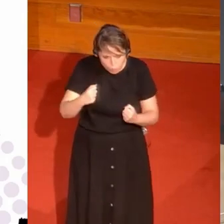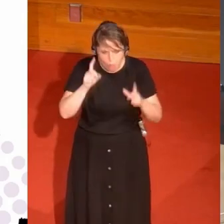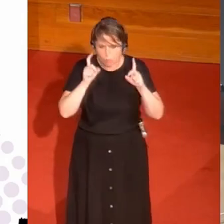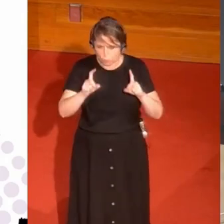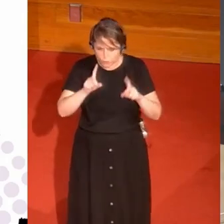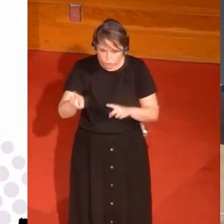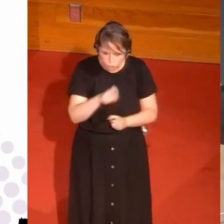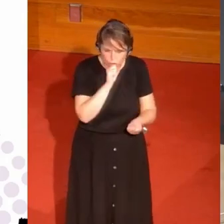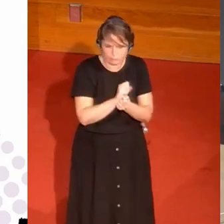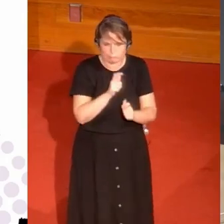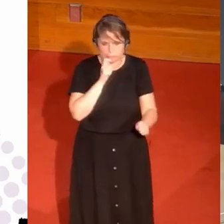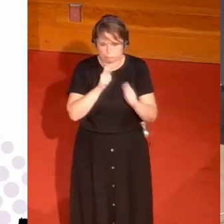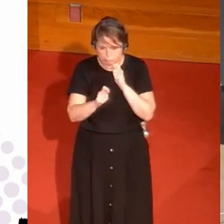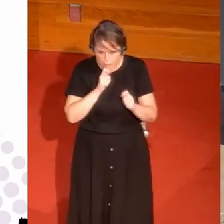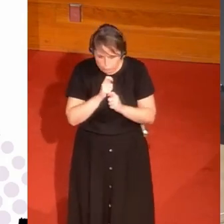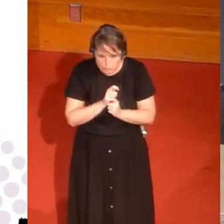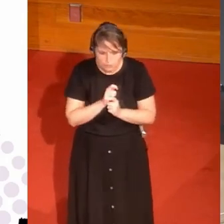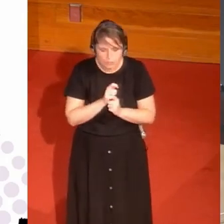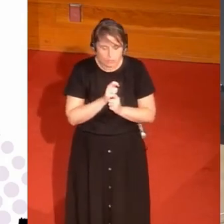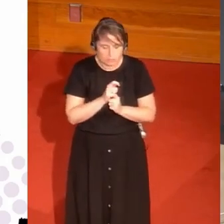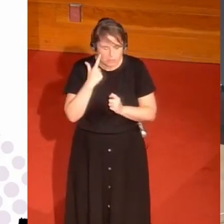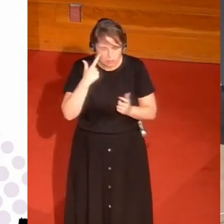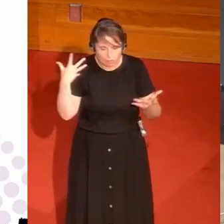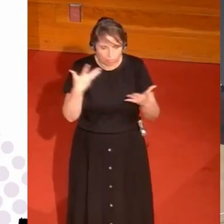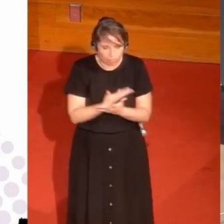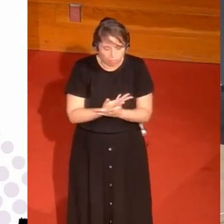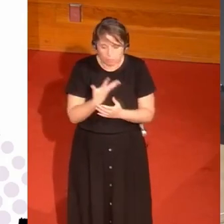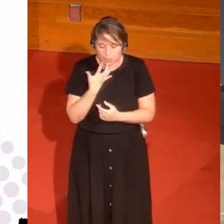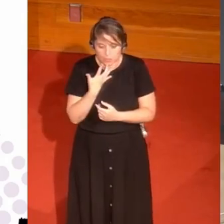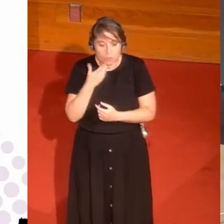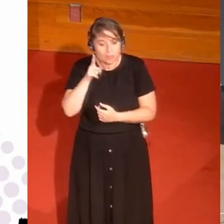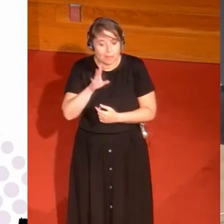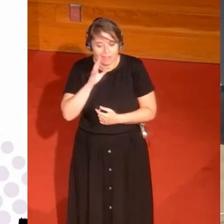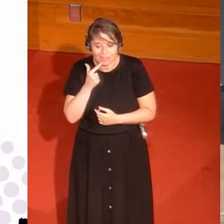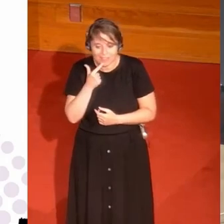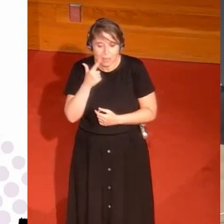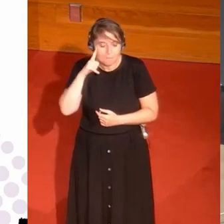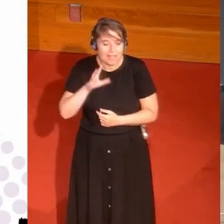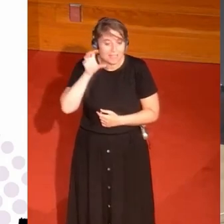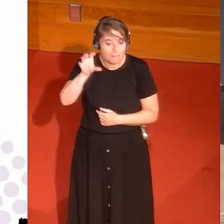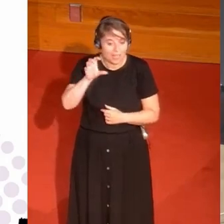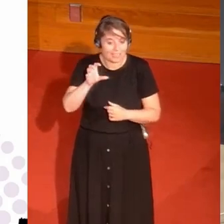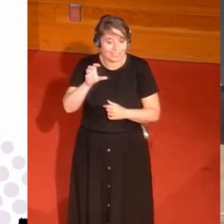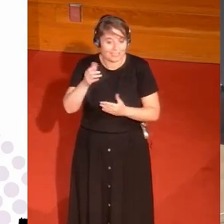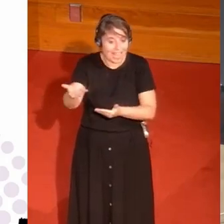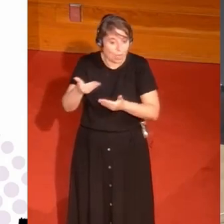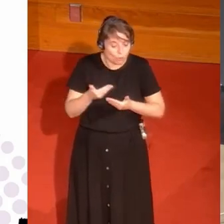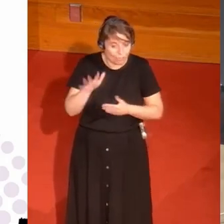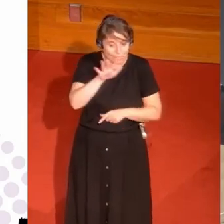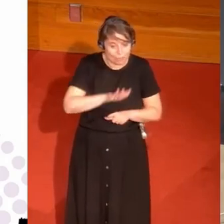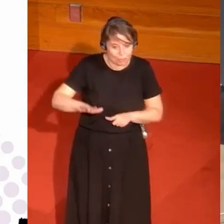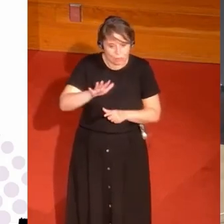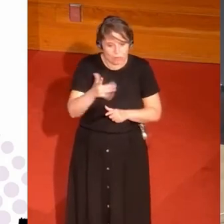profesores periodistas me ha parecido paradójico que también has mencionado que es como un país de acogida para otros periodistas de otros